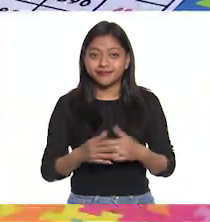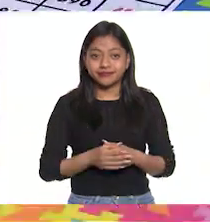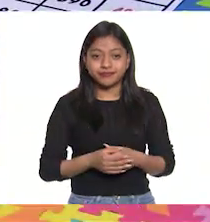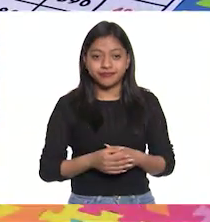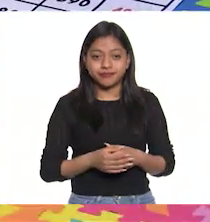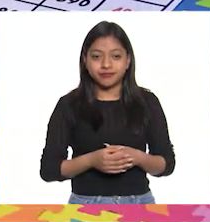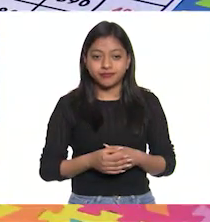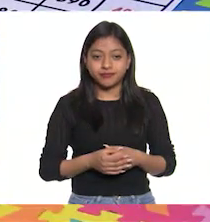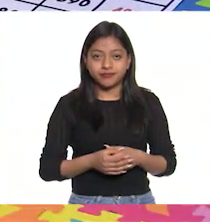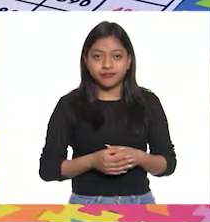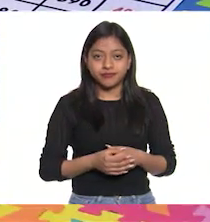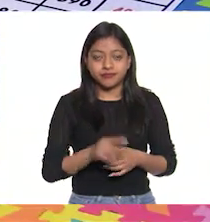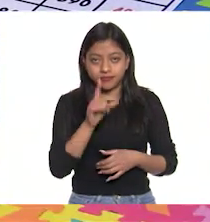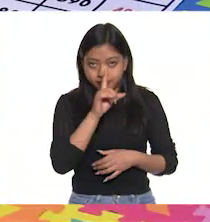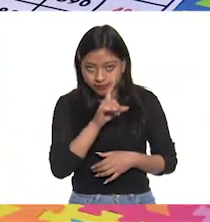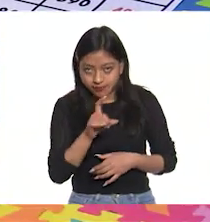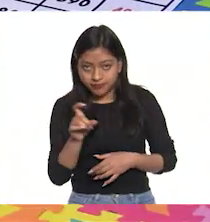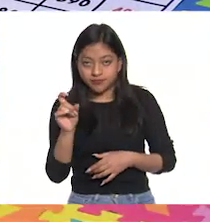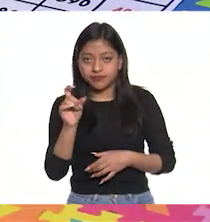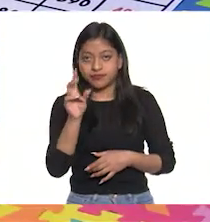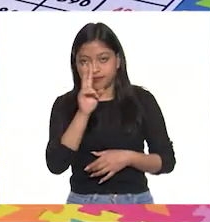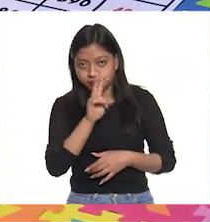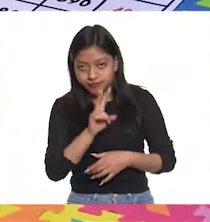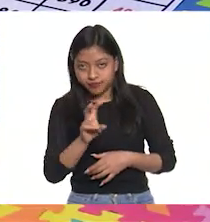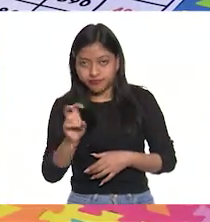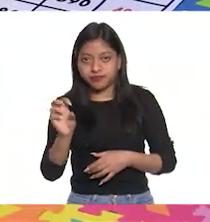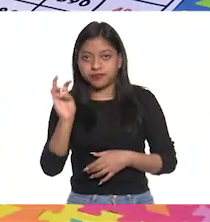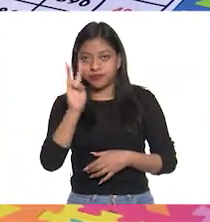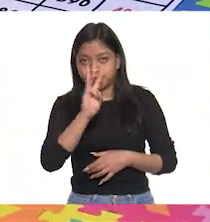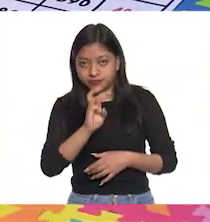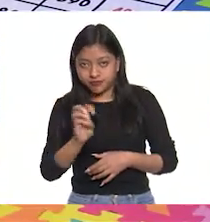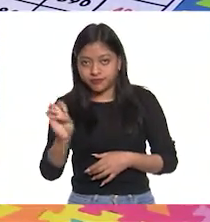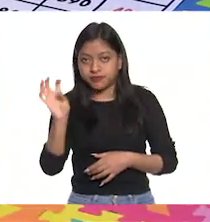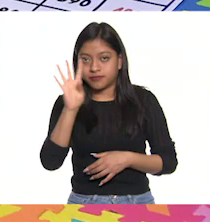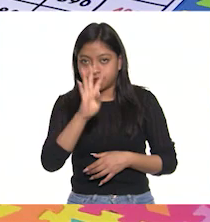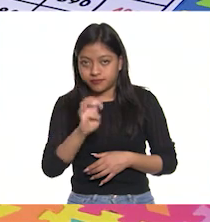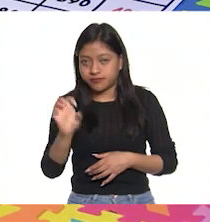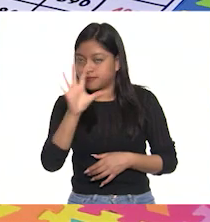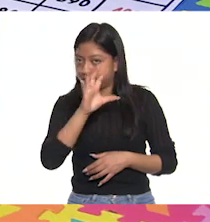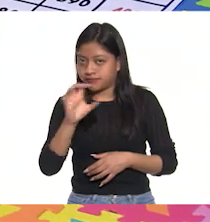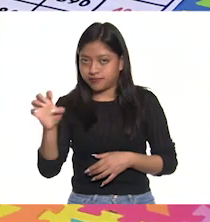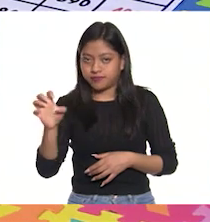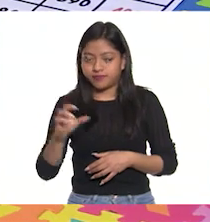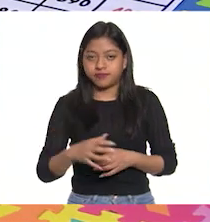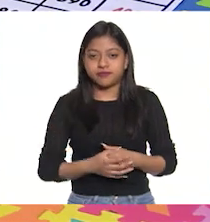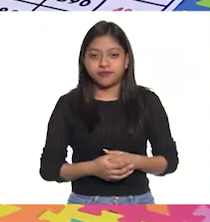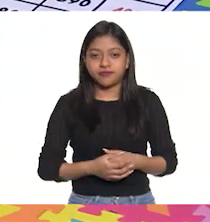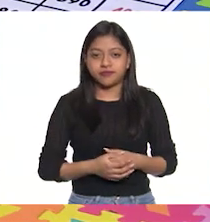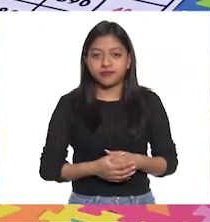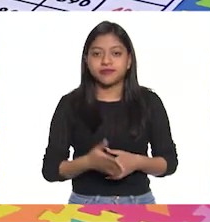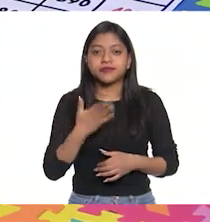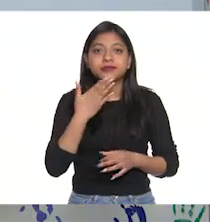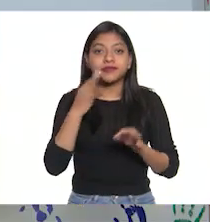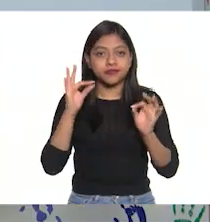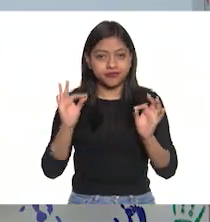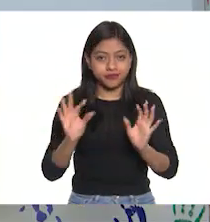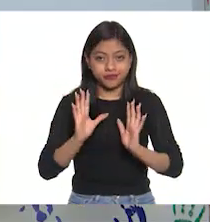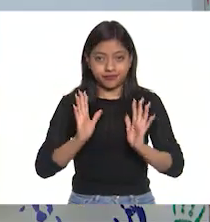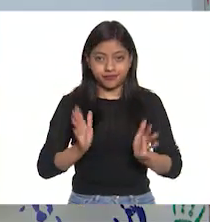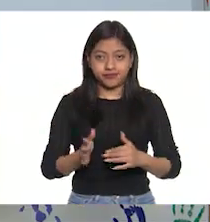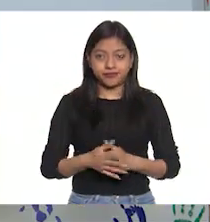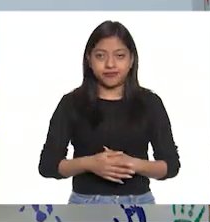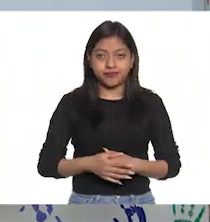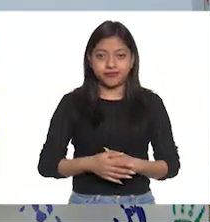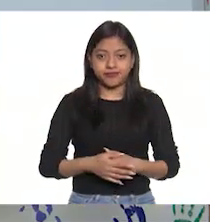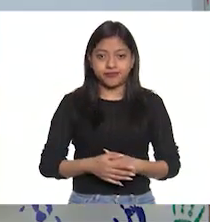tenemos 100, 200, 300, 400, 500. Fíjense, niños, ya está